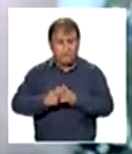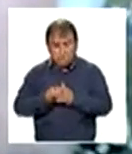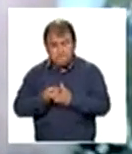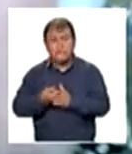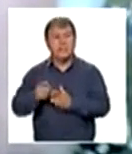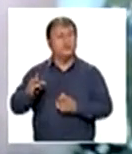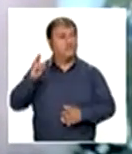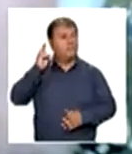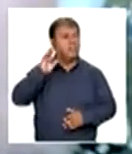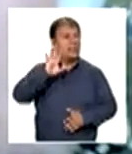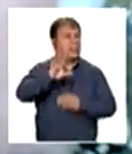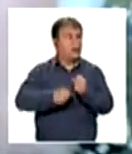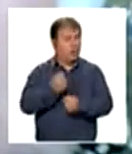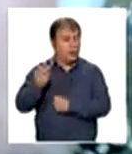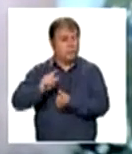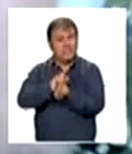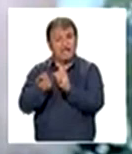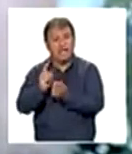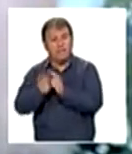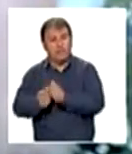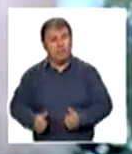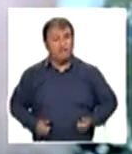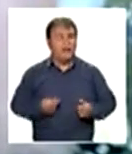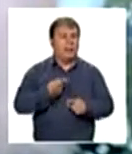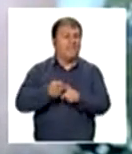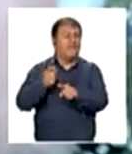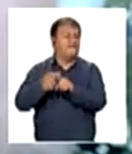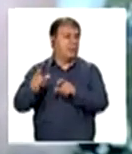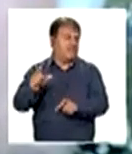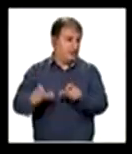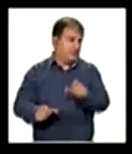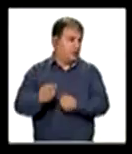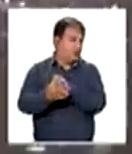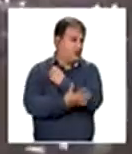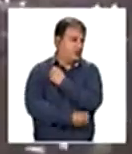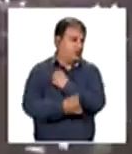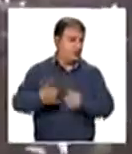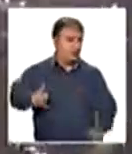hace 5 años, cambiando la vida de varias de esas jovencitas.